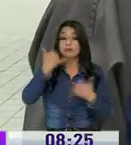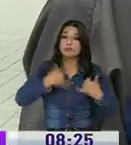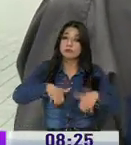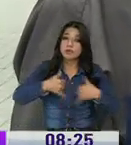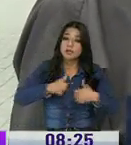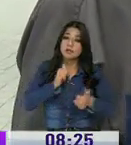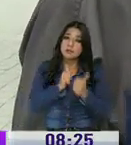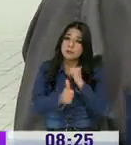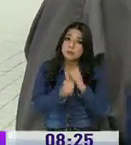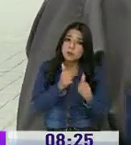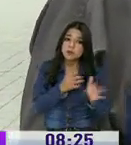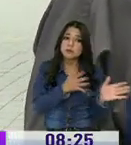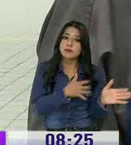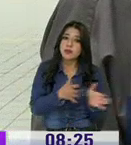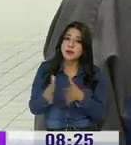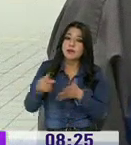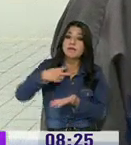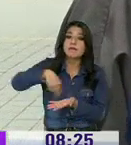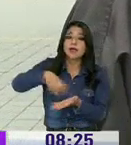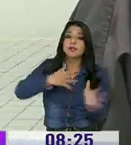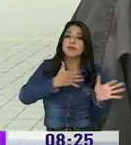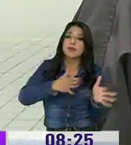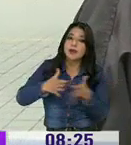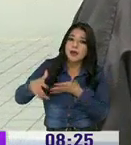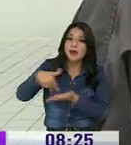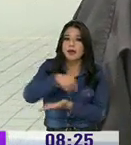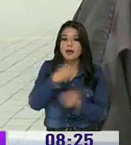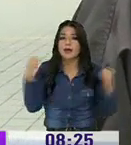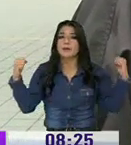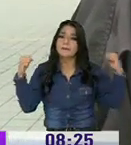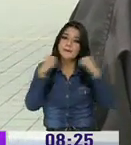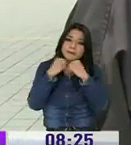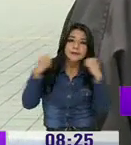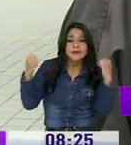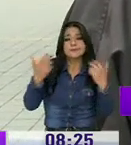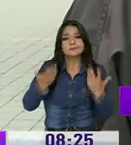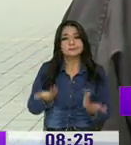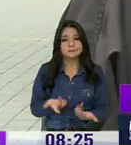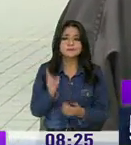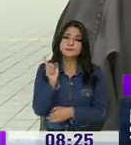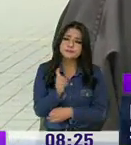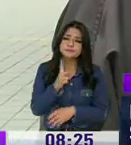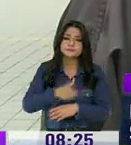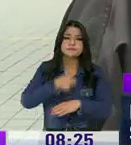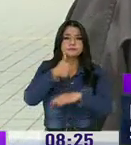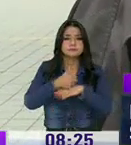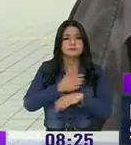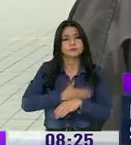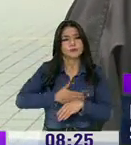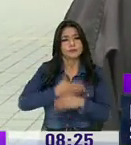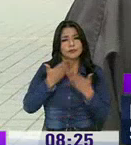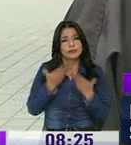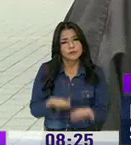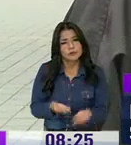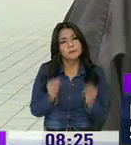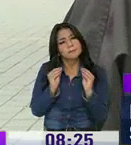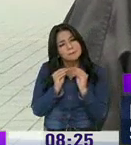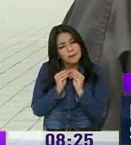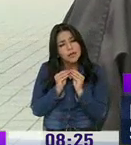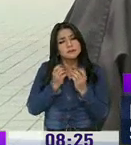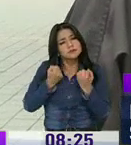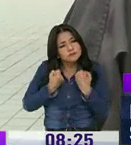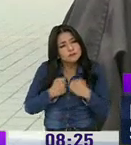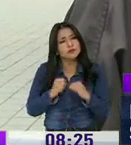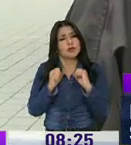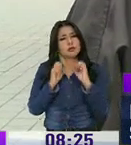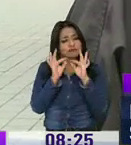hay barioterapia, entonces sí sería necesario de que las autoridades un poquito más de